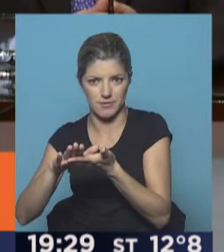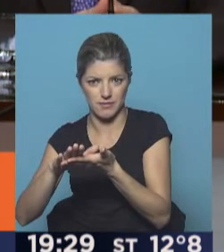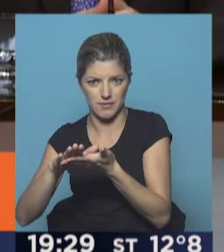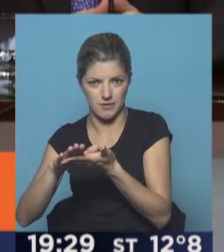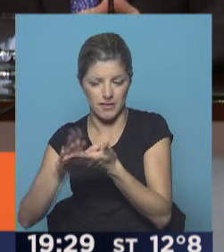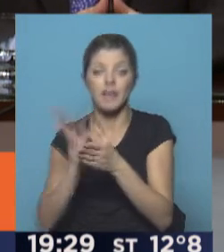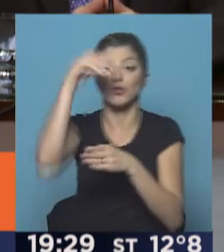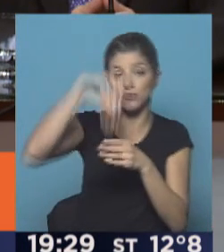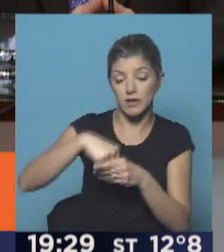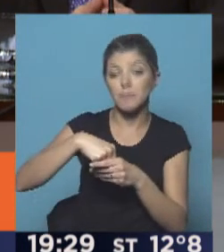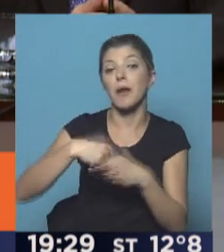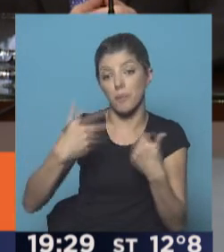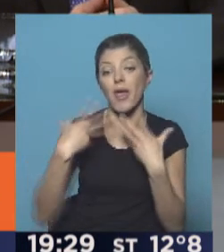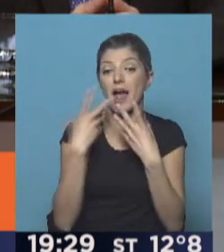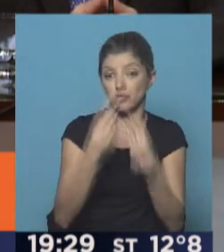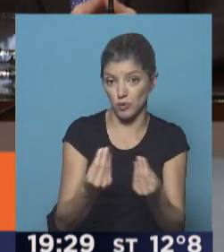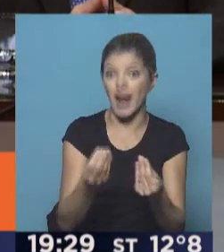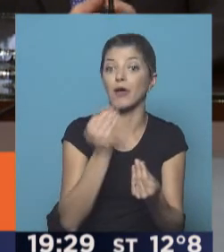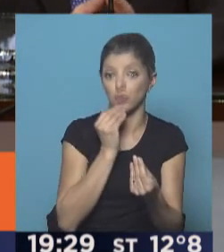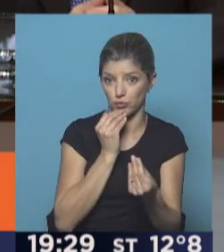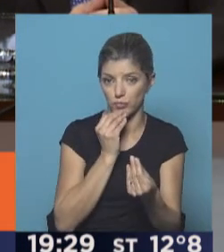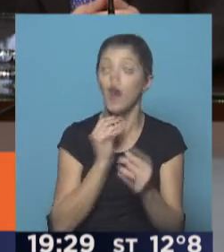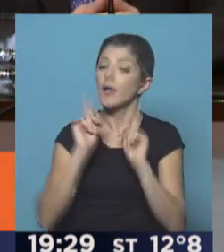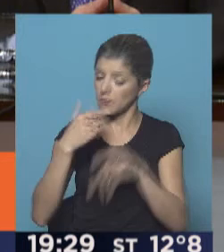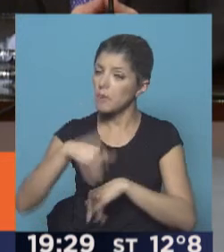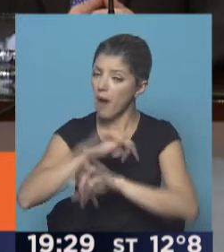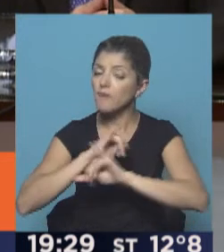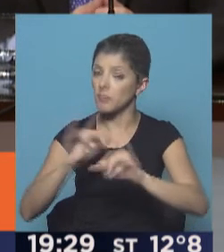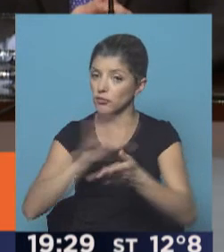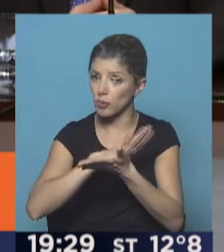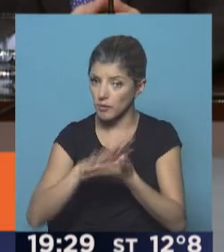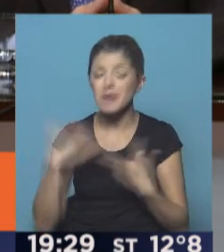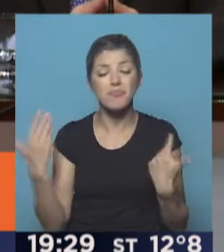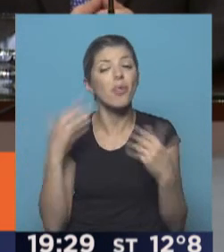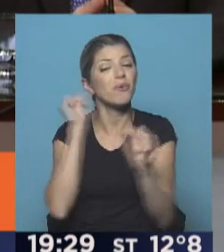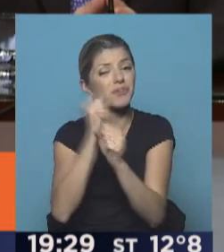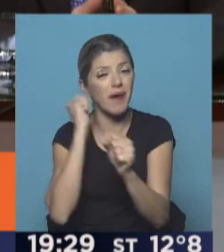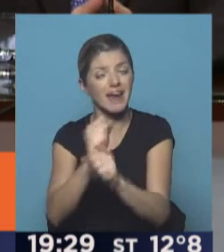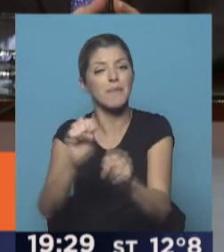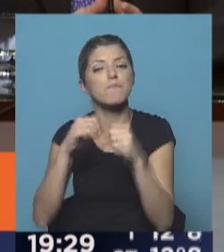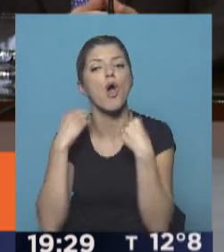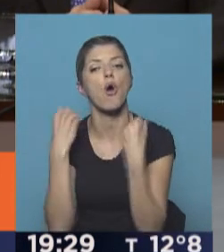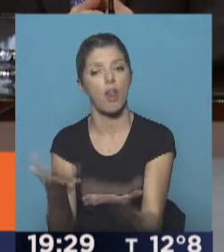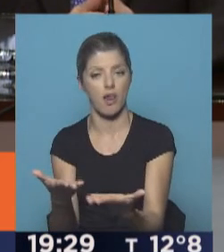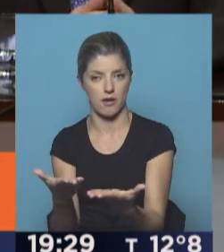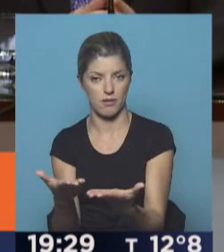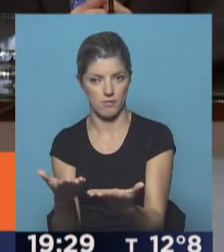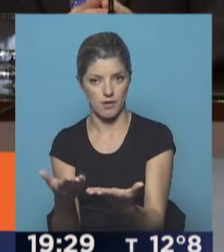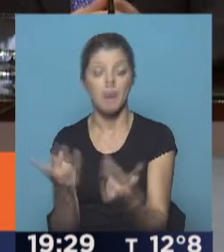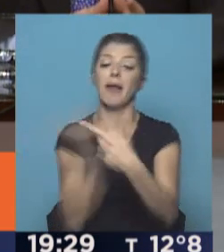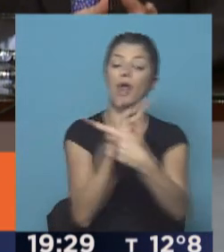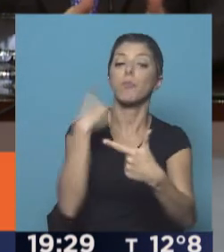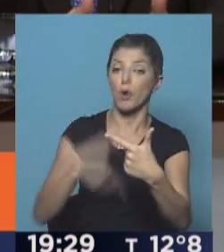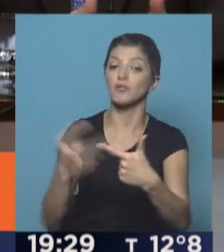los argentinos. También va a haber noticias en ese sentido y podemos trabajar en mejorar muchísimo la matriz energética para cuidar las dos